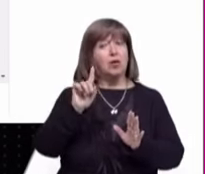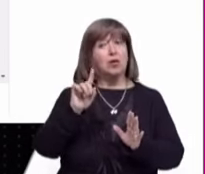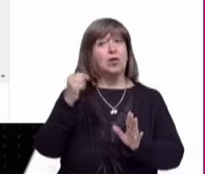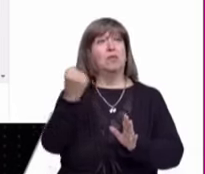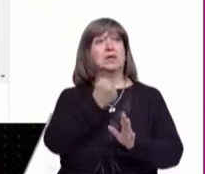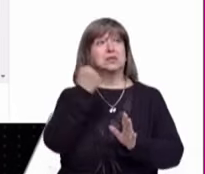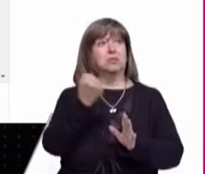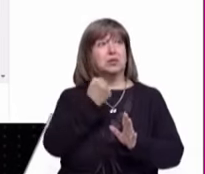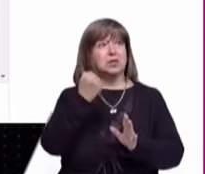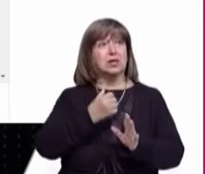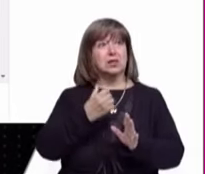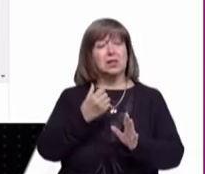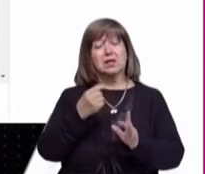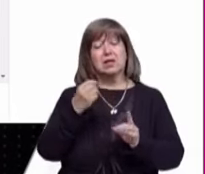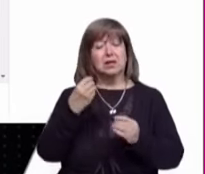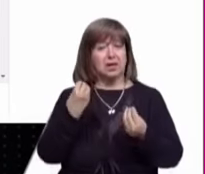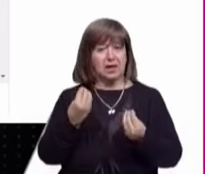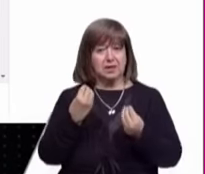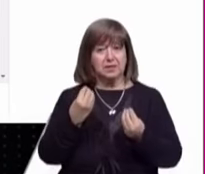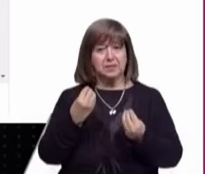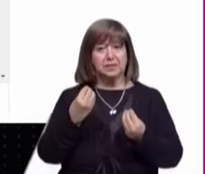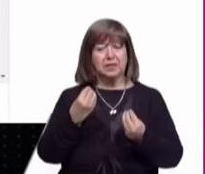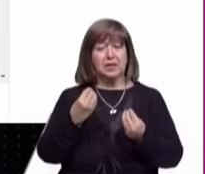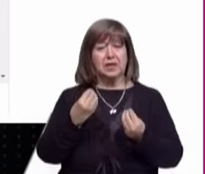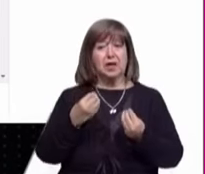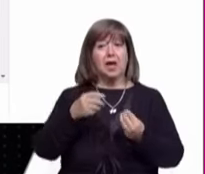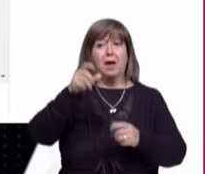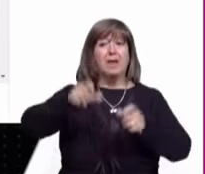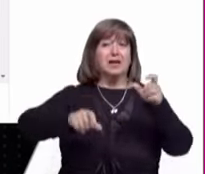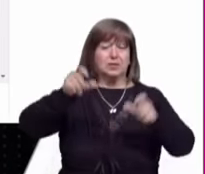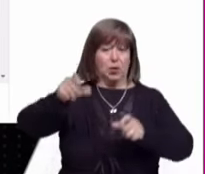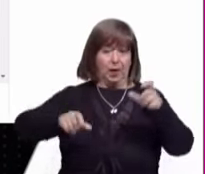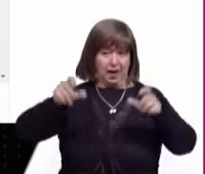más importante es que los leones